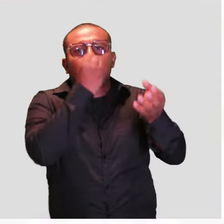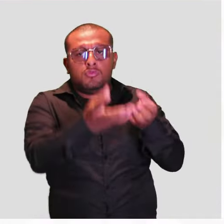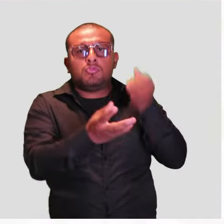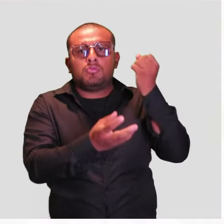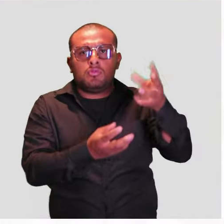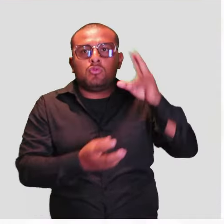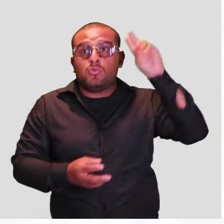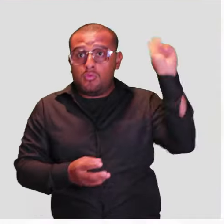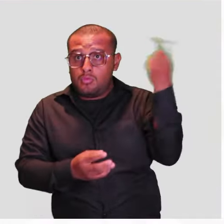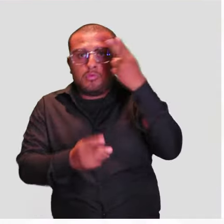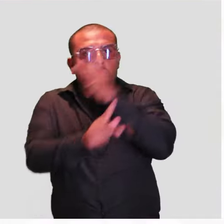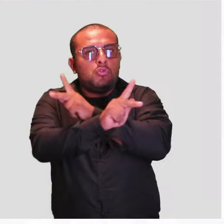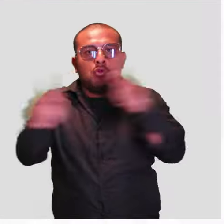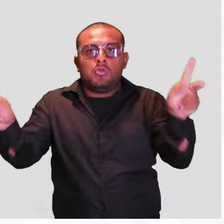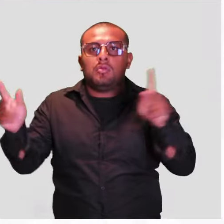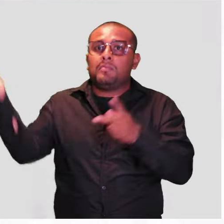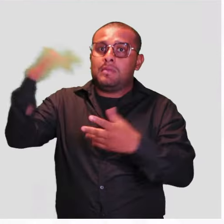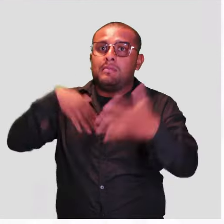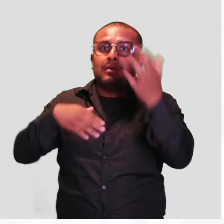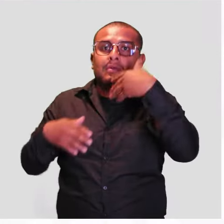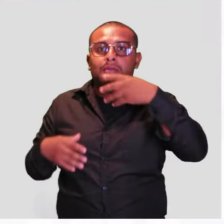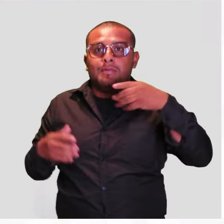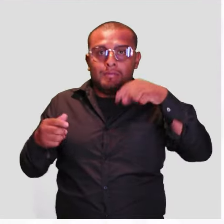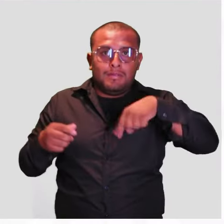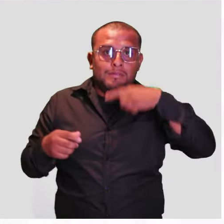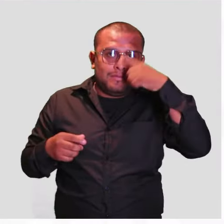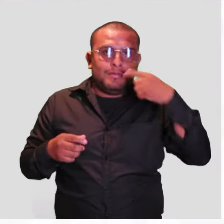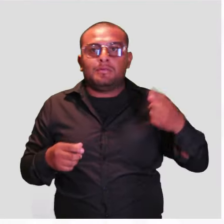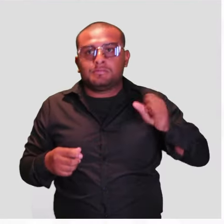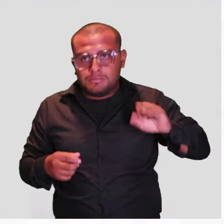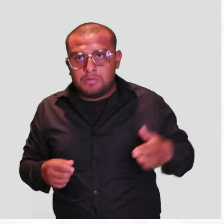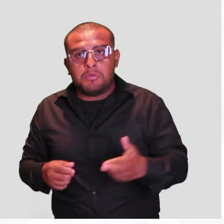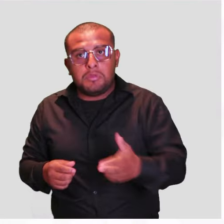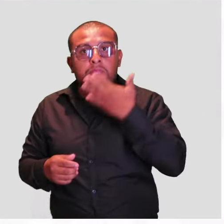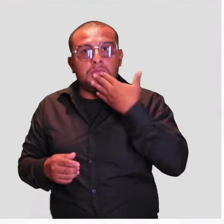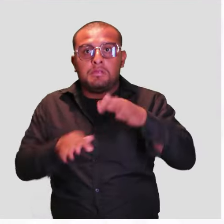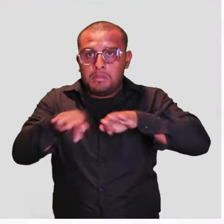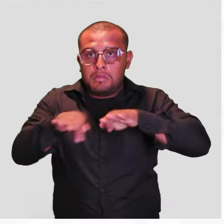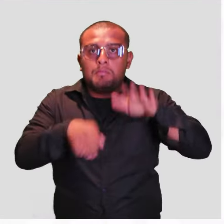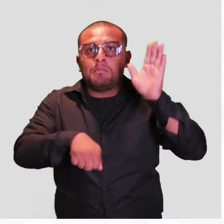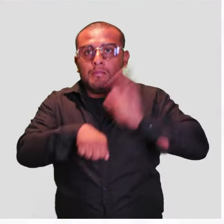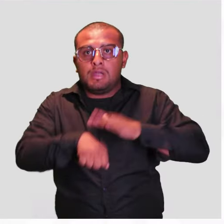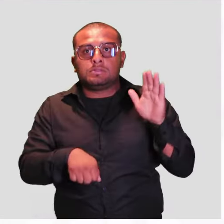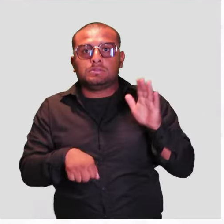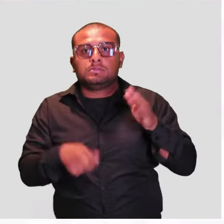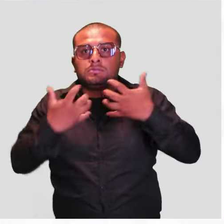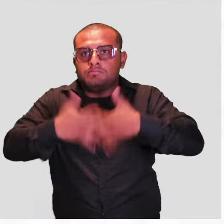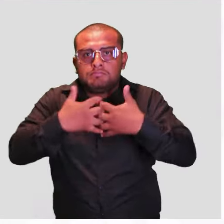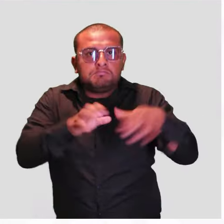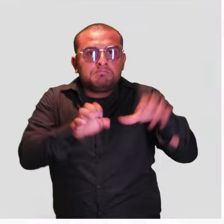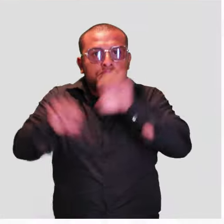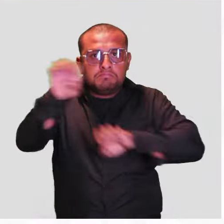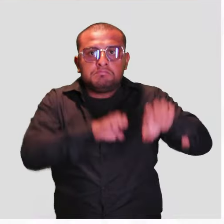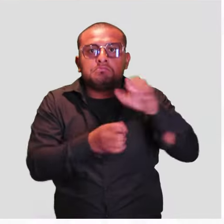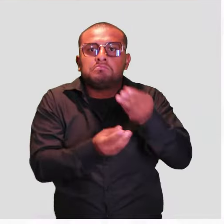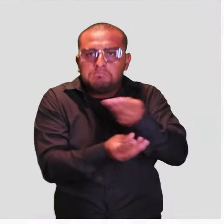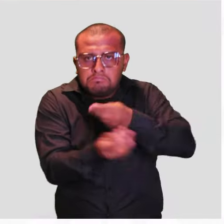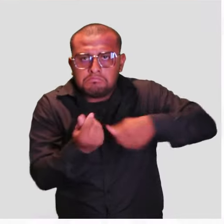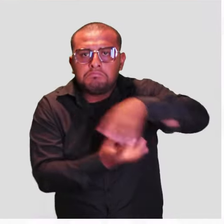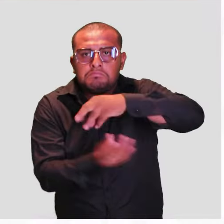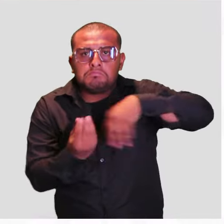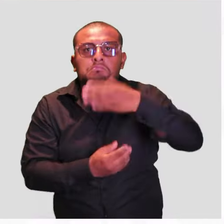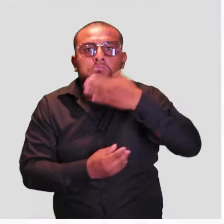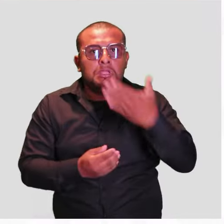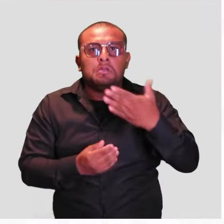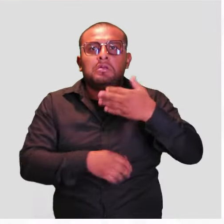Juan para traer más inversiones, más empleo para todos y la economía familiar se mueva. Para ayudar a la economía de nuestros